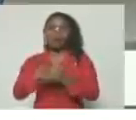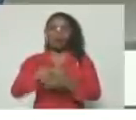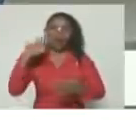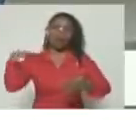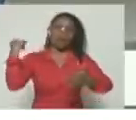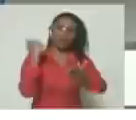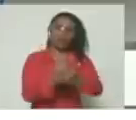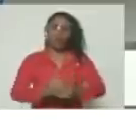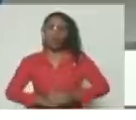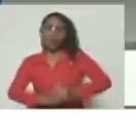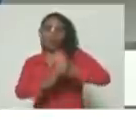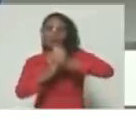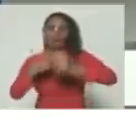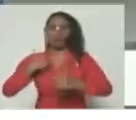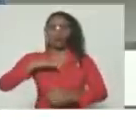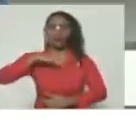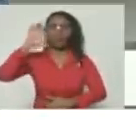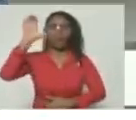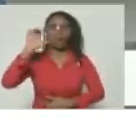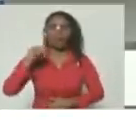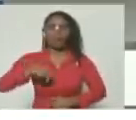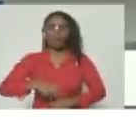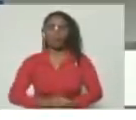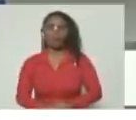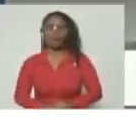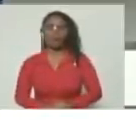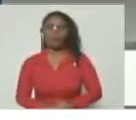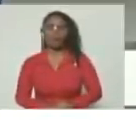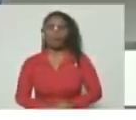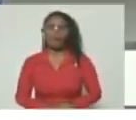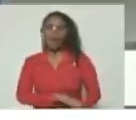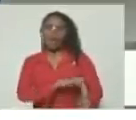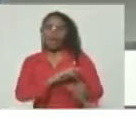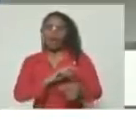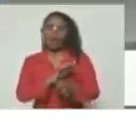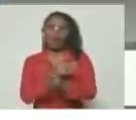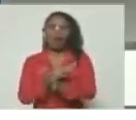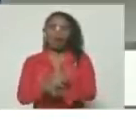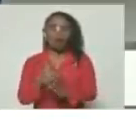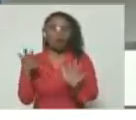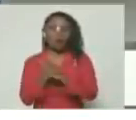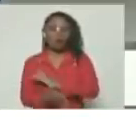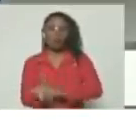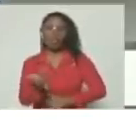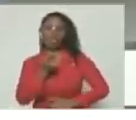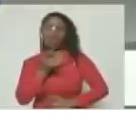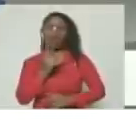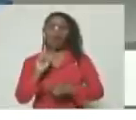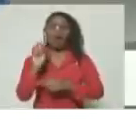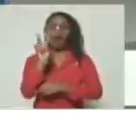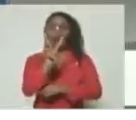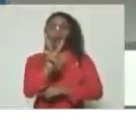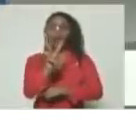de líderes de nuestro país. Esté jugando en las dos